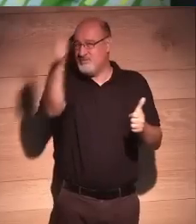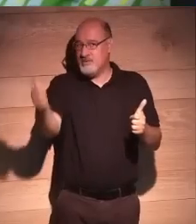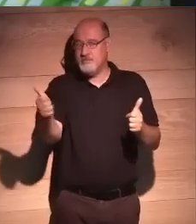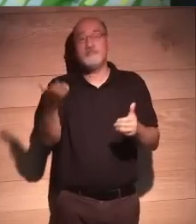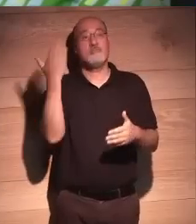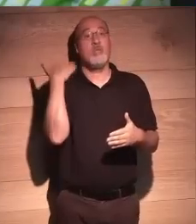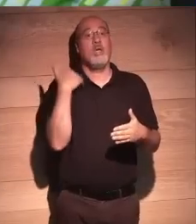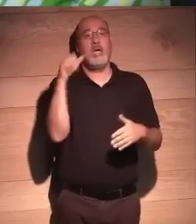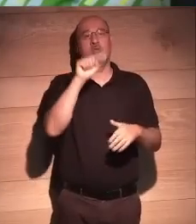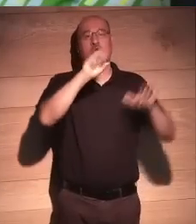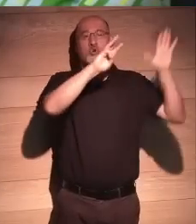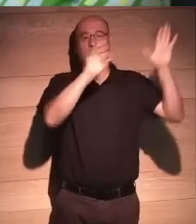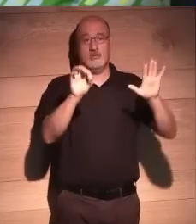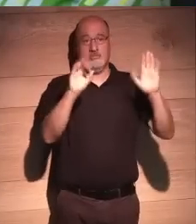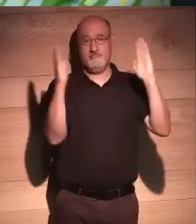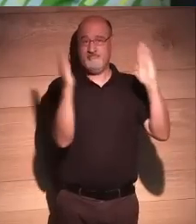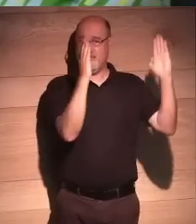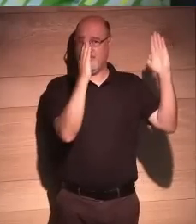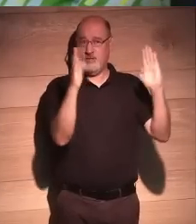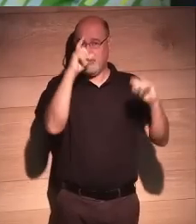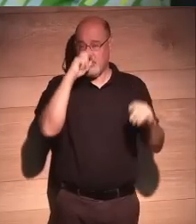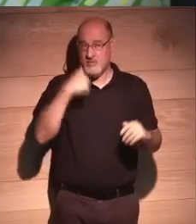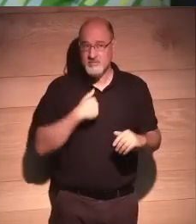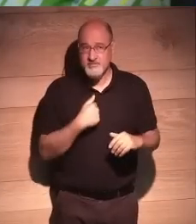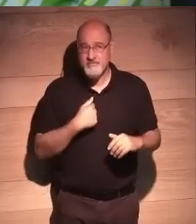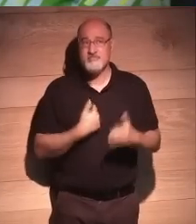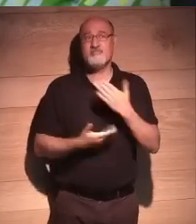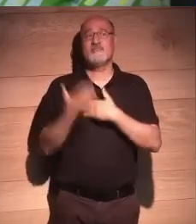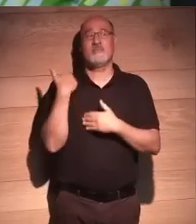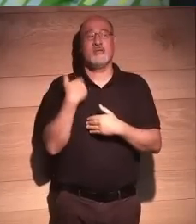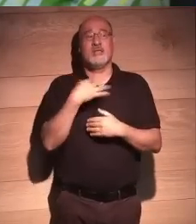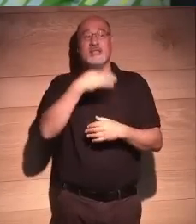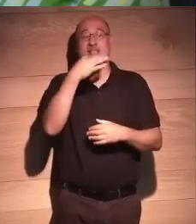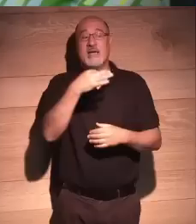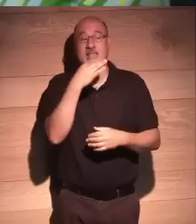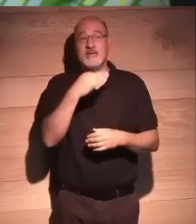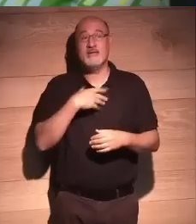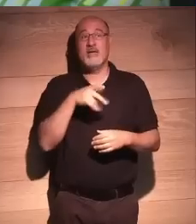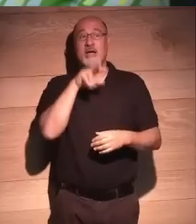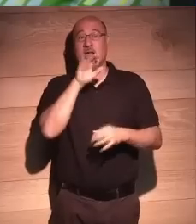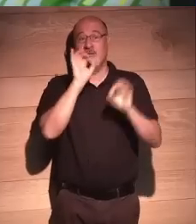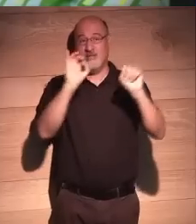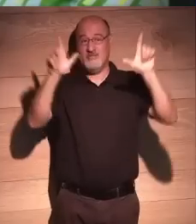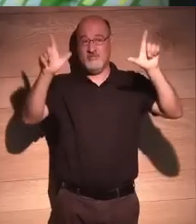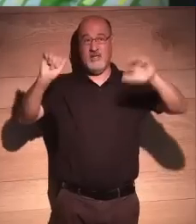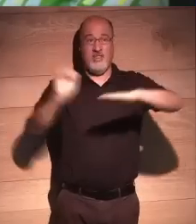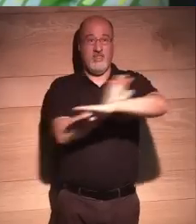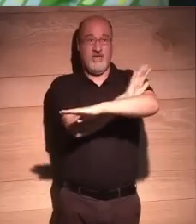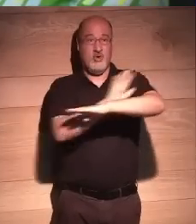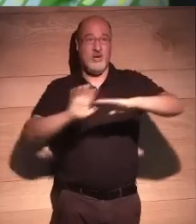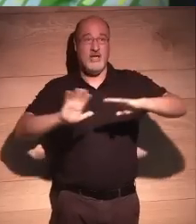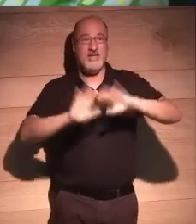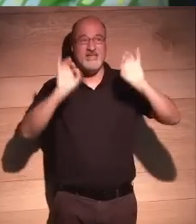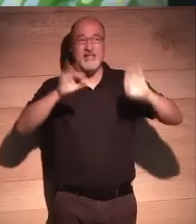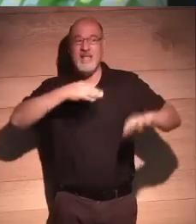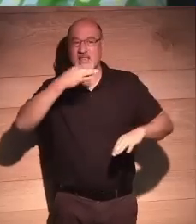En aquella época yo recuerdo que es que ahora mismo lo que ocurría en la tarde, por ejemplo, por cierto, hablando de decorados, cuando hicimos la primera